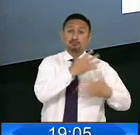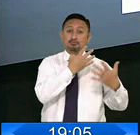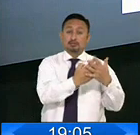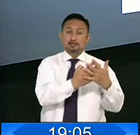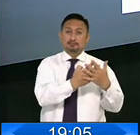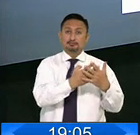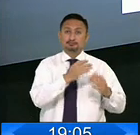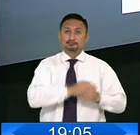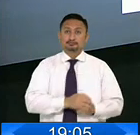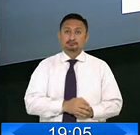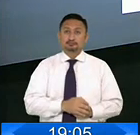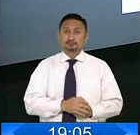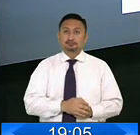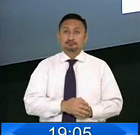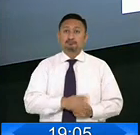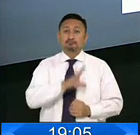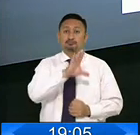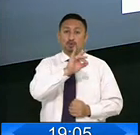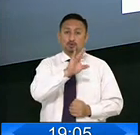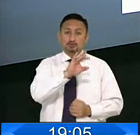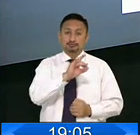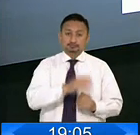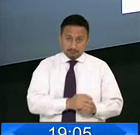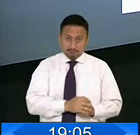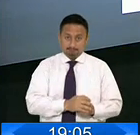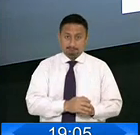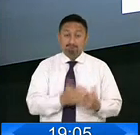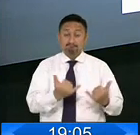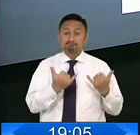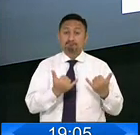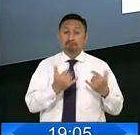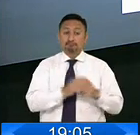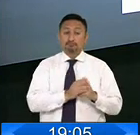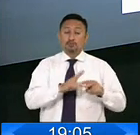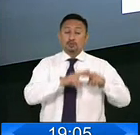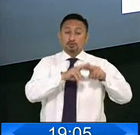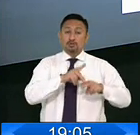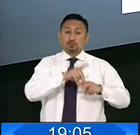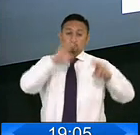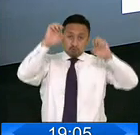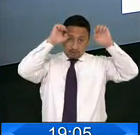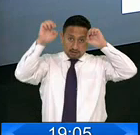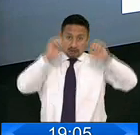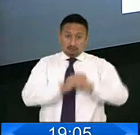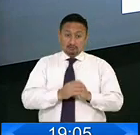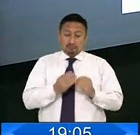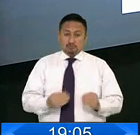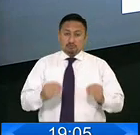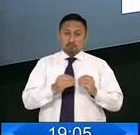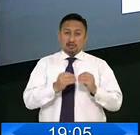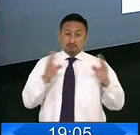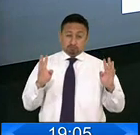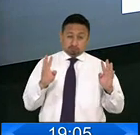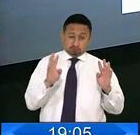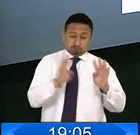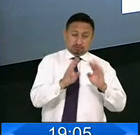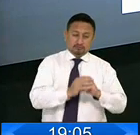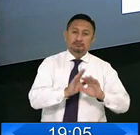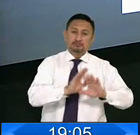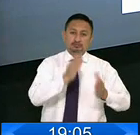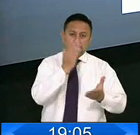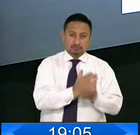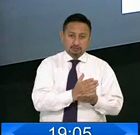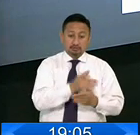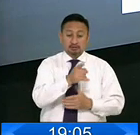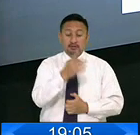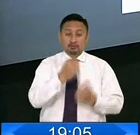de Privación de Libertad Zonal 8. De momento, se revisan estrategias para evitar nuevos amotinamientos y resolver